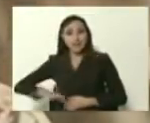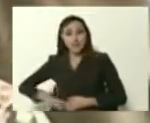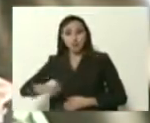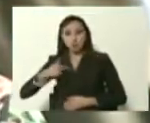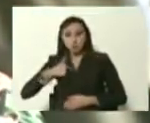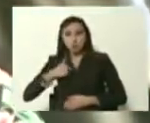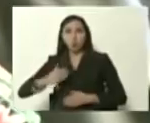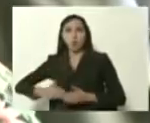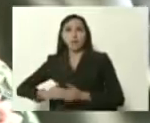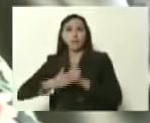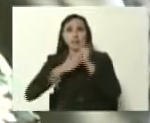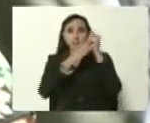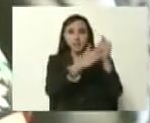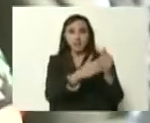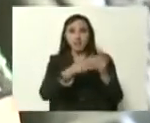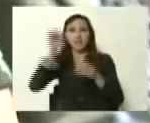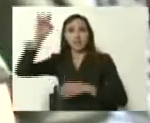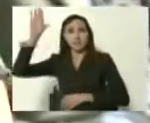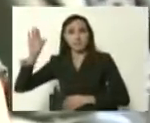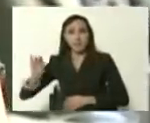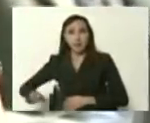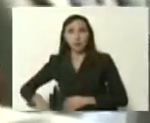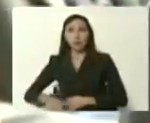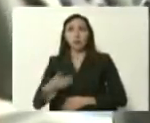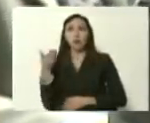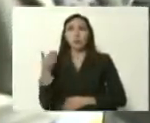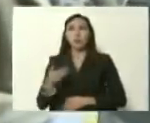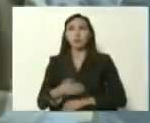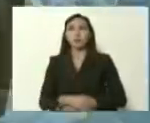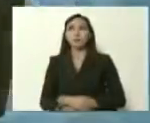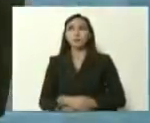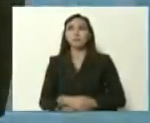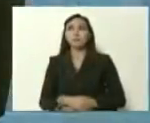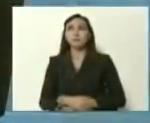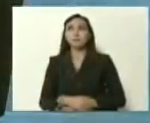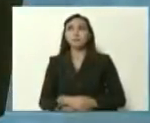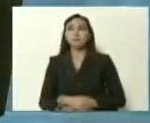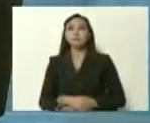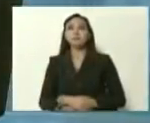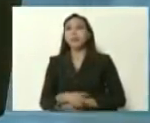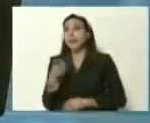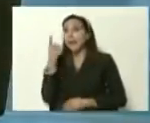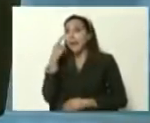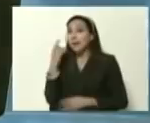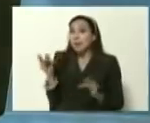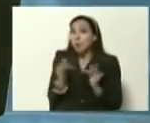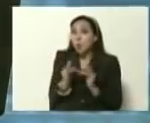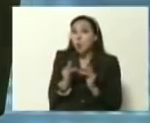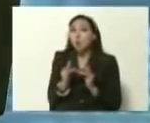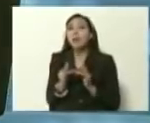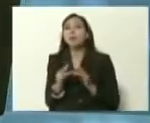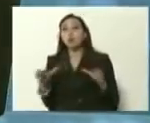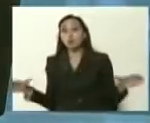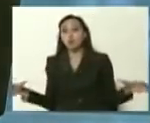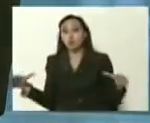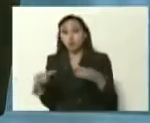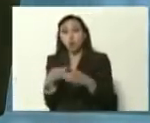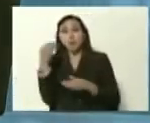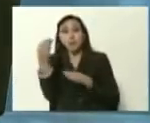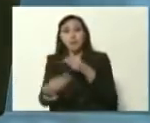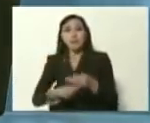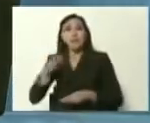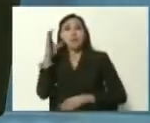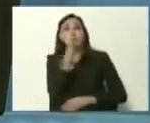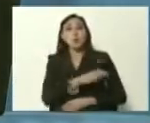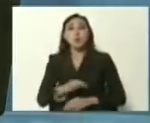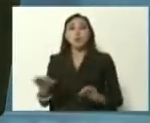de este gremio. Bien, estaremos bien atentos a esta nueva reunión de la Comisión